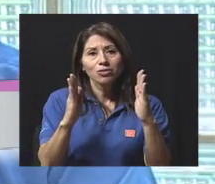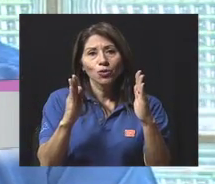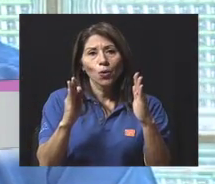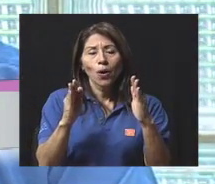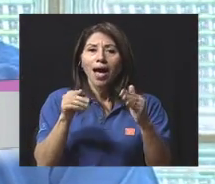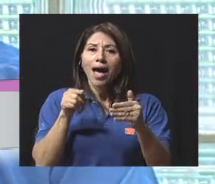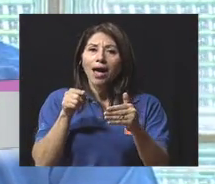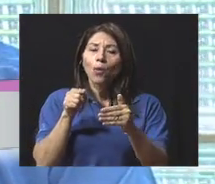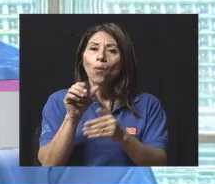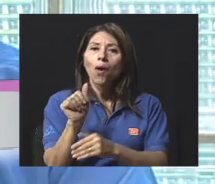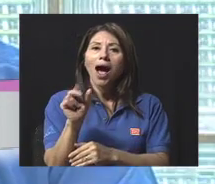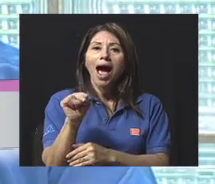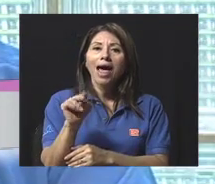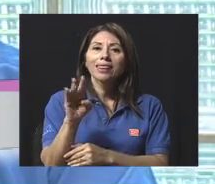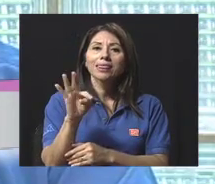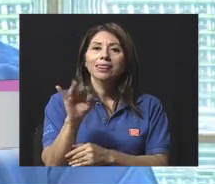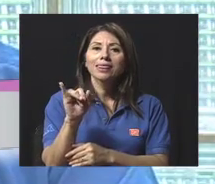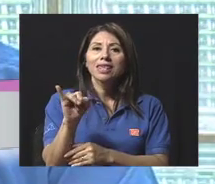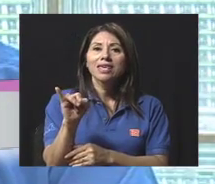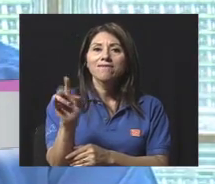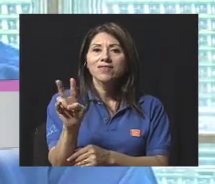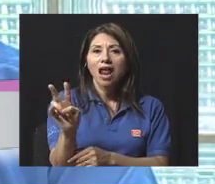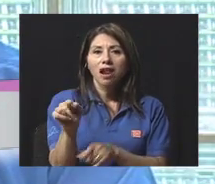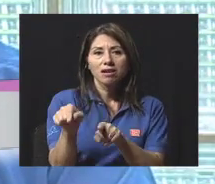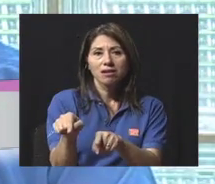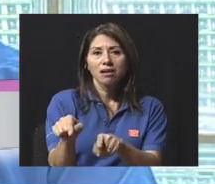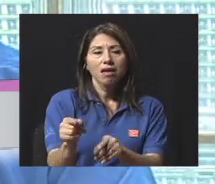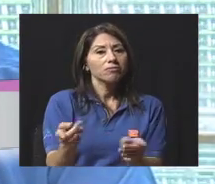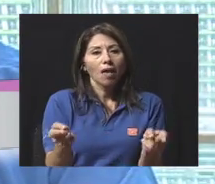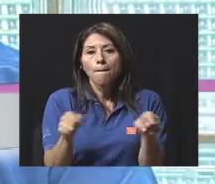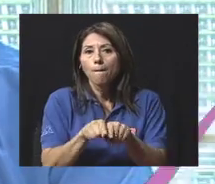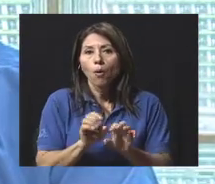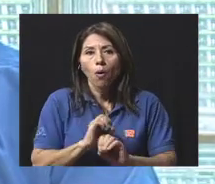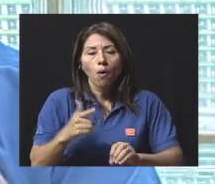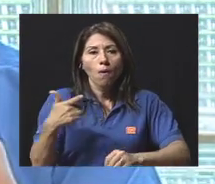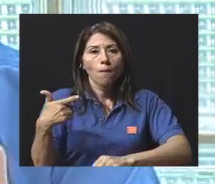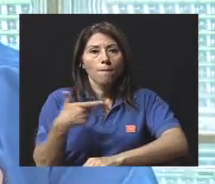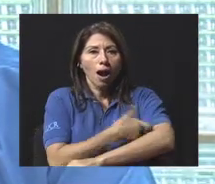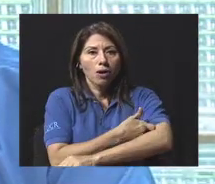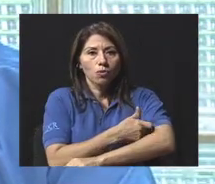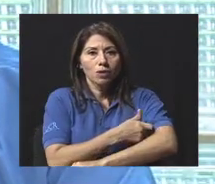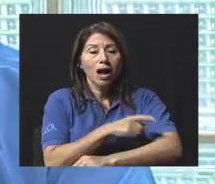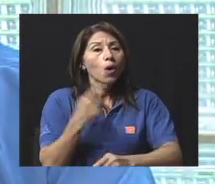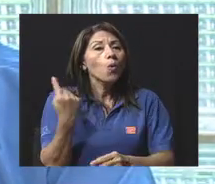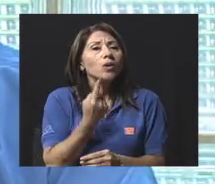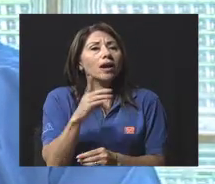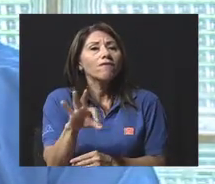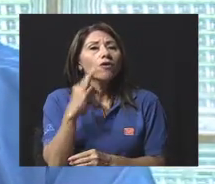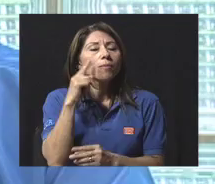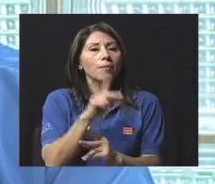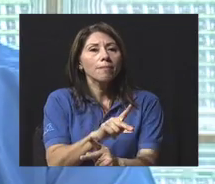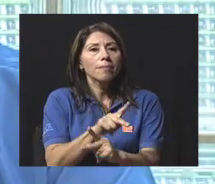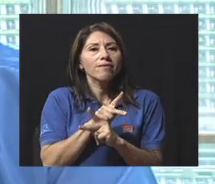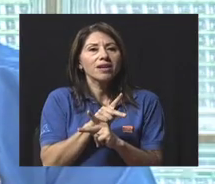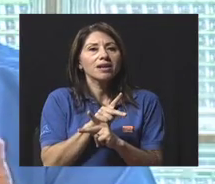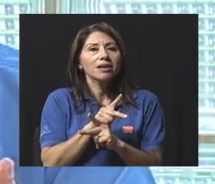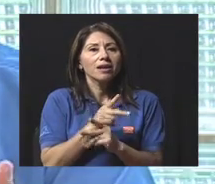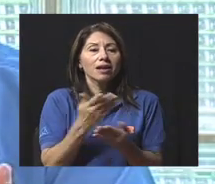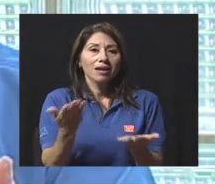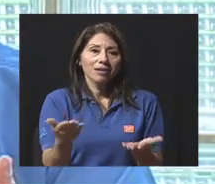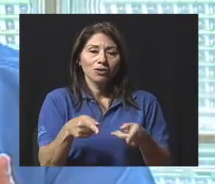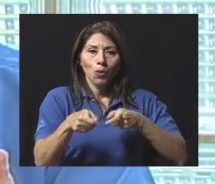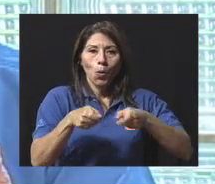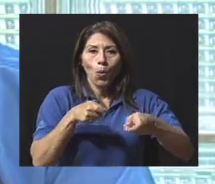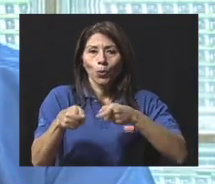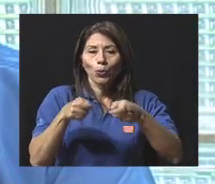tampoco tenemos vacuna entonces la única alternativa para poder prevenir es está dirigida hacia el